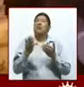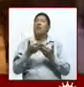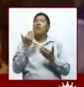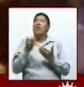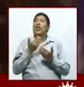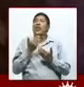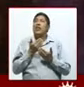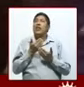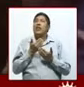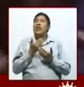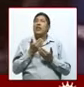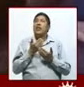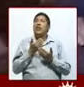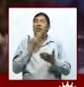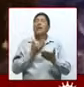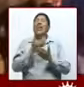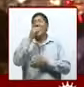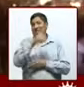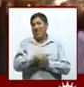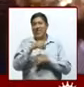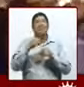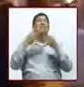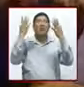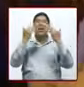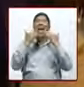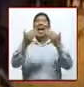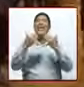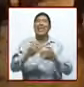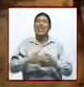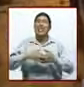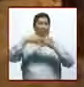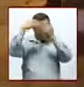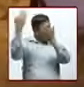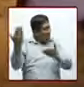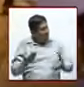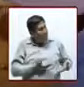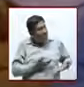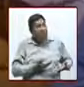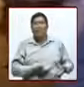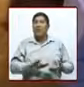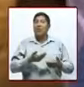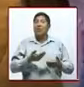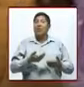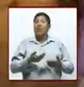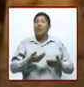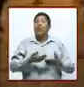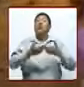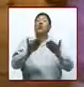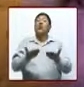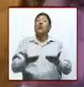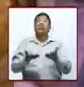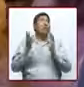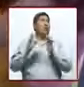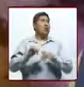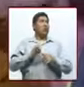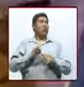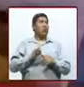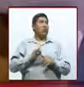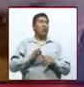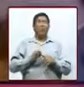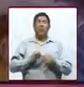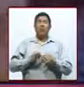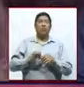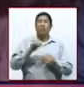fácil? Muy buenas noches, muy agradecidas por la invitación. Que no es el paso o está difícil. Hora de la